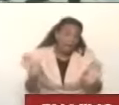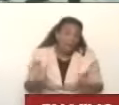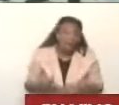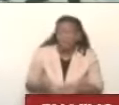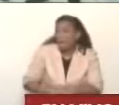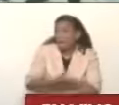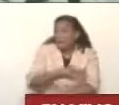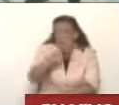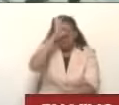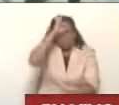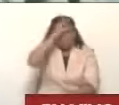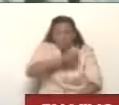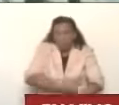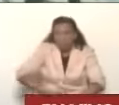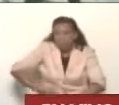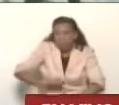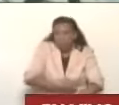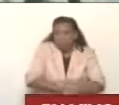Antes no se sabía.